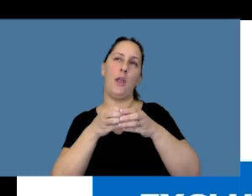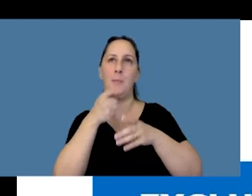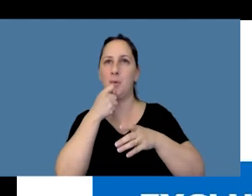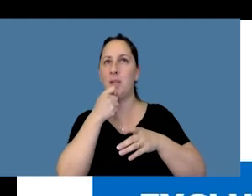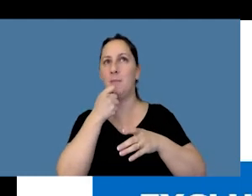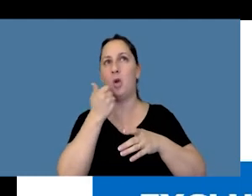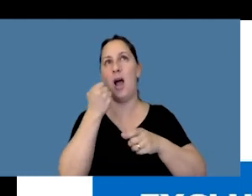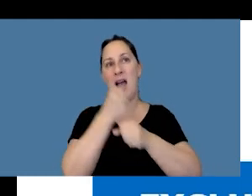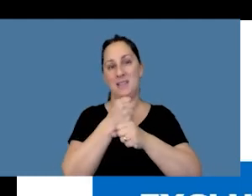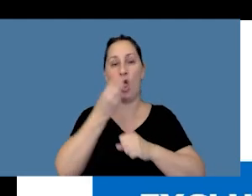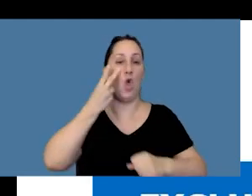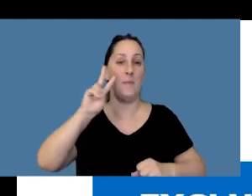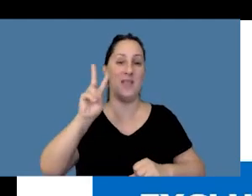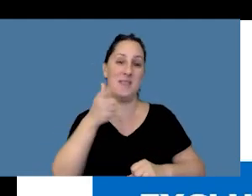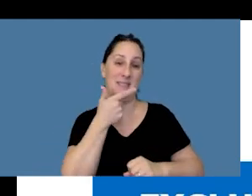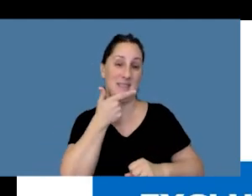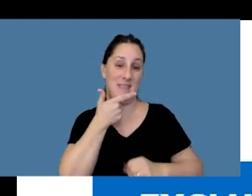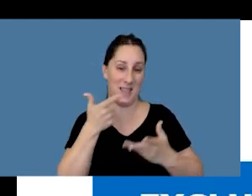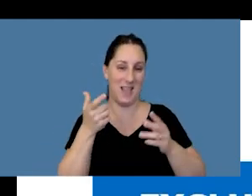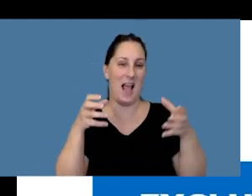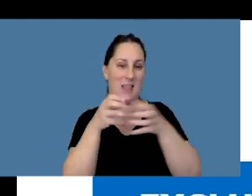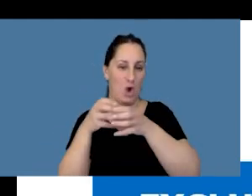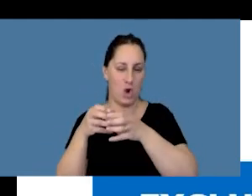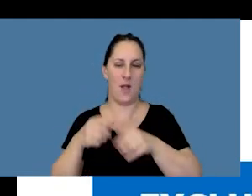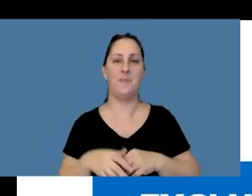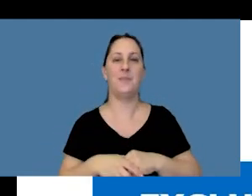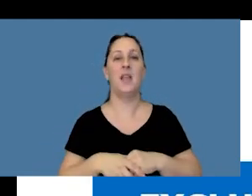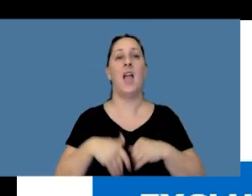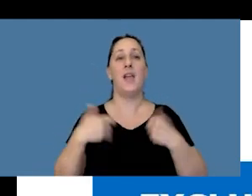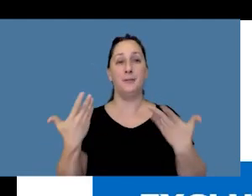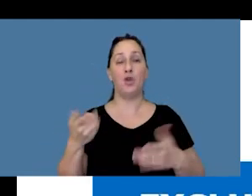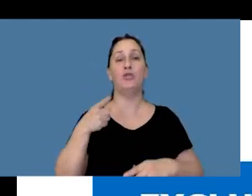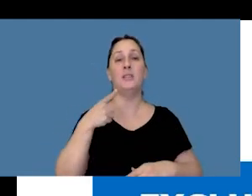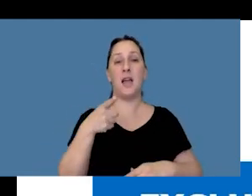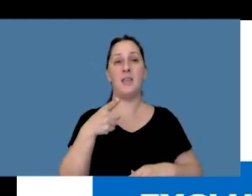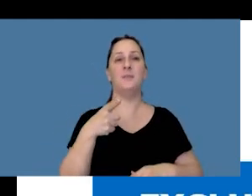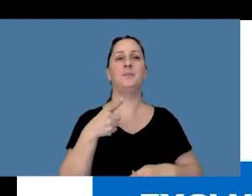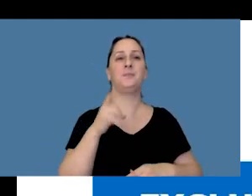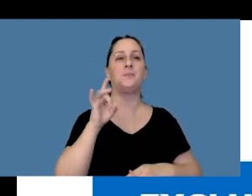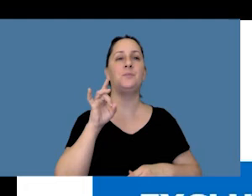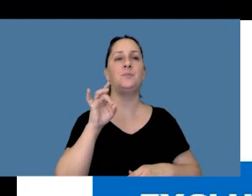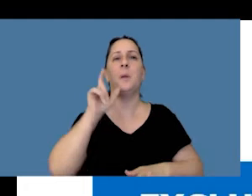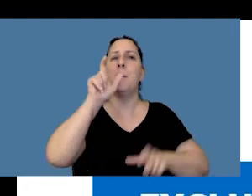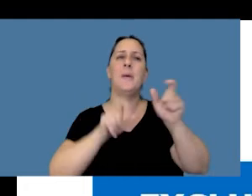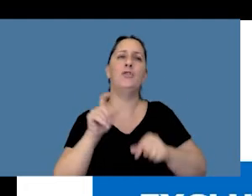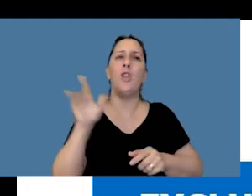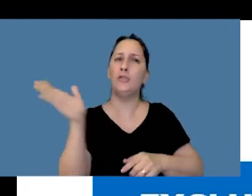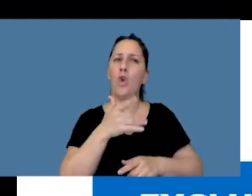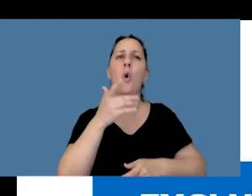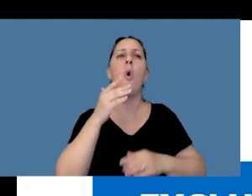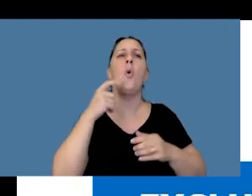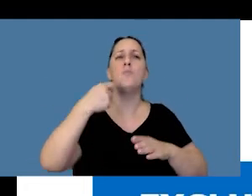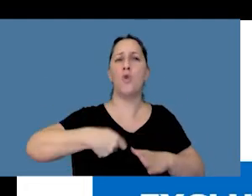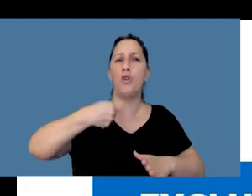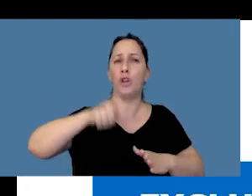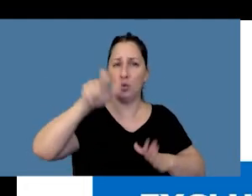hasta ese 2017. En ese caso, únicamente todos pueden ser monotributistas en la medida